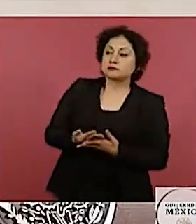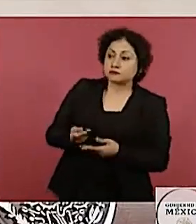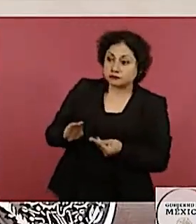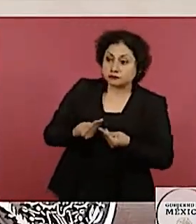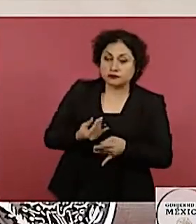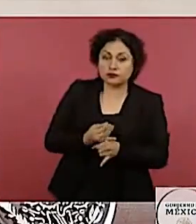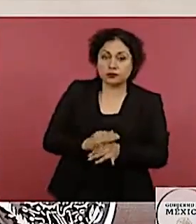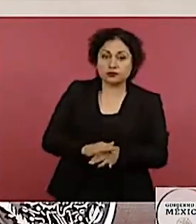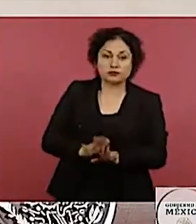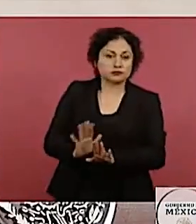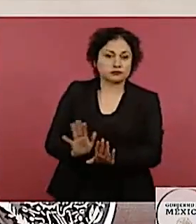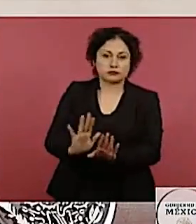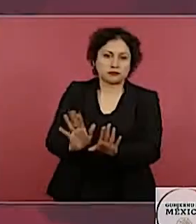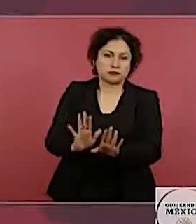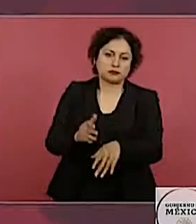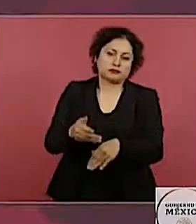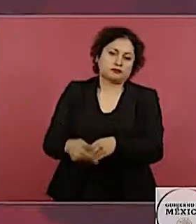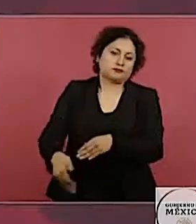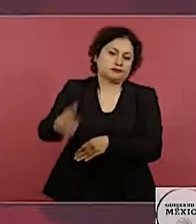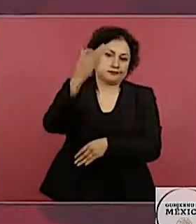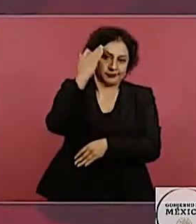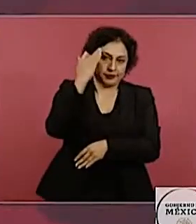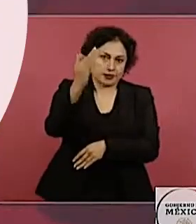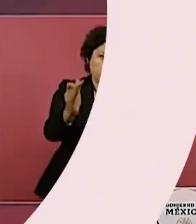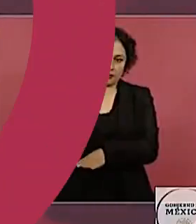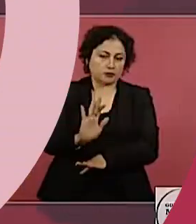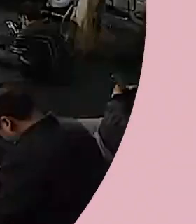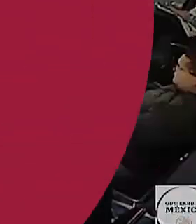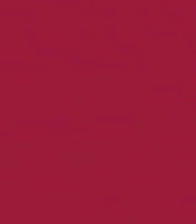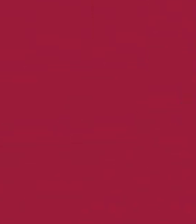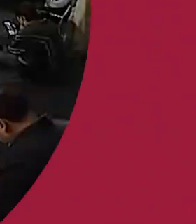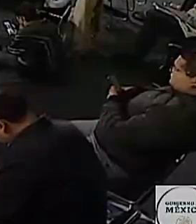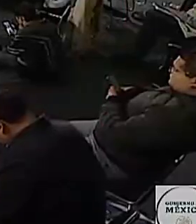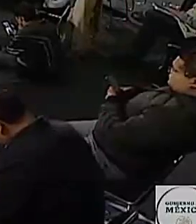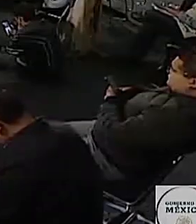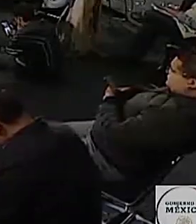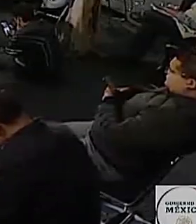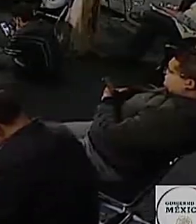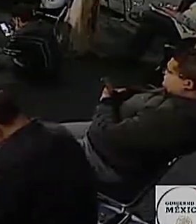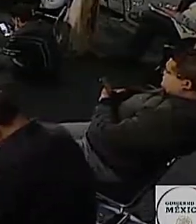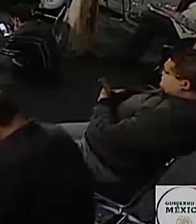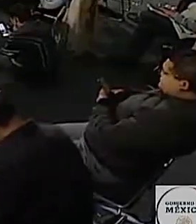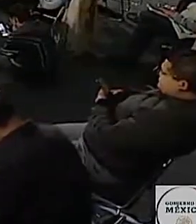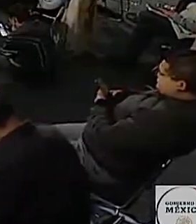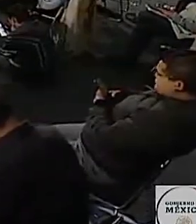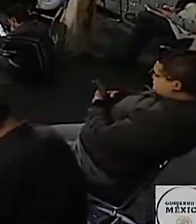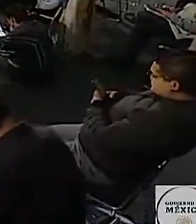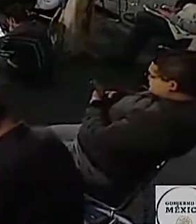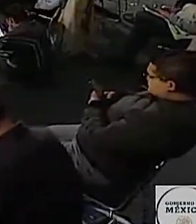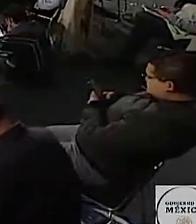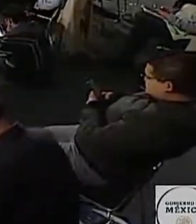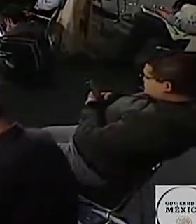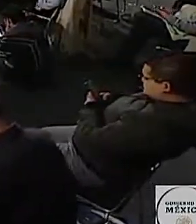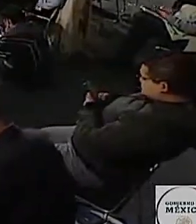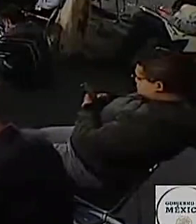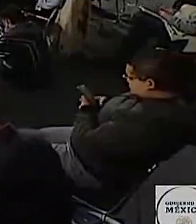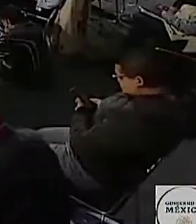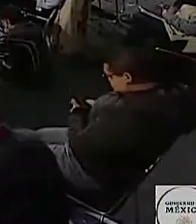terminado que nos llevaría tiempo el ingeniero Guillermo